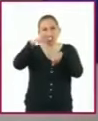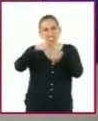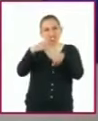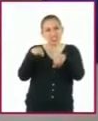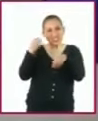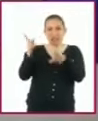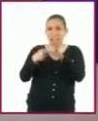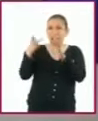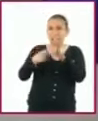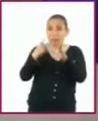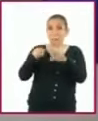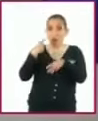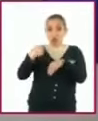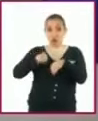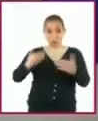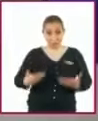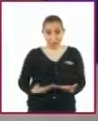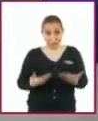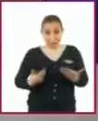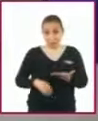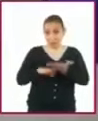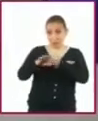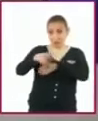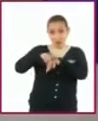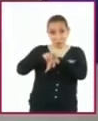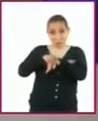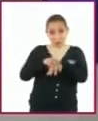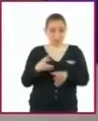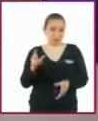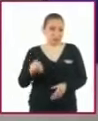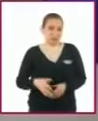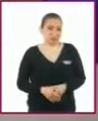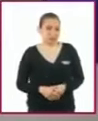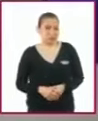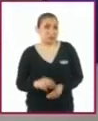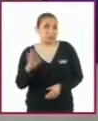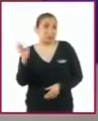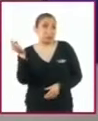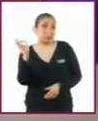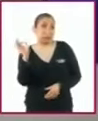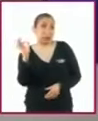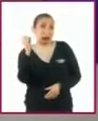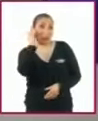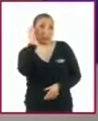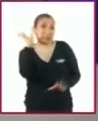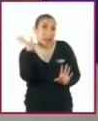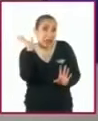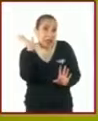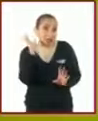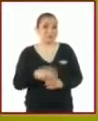no creo que poniéndome a bailar se me quite la comezón. Si acaso, se me